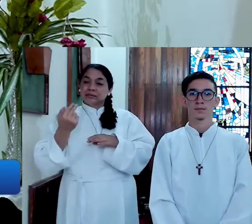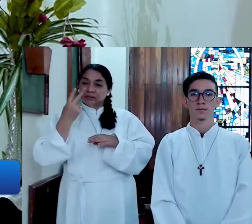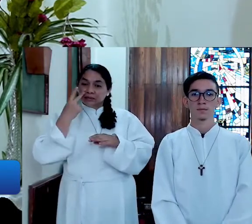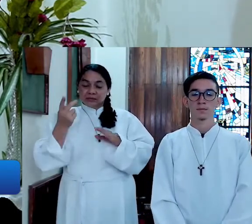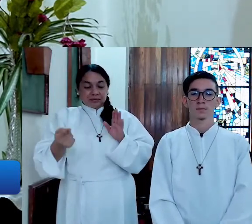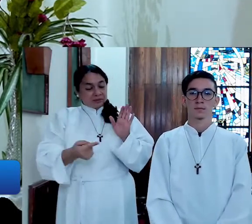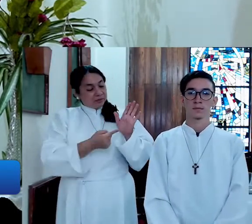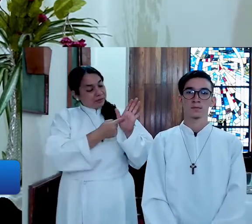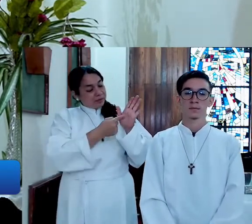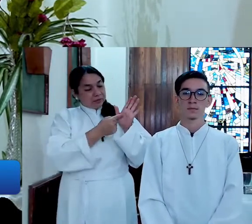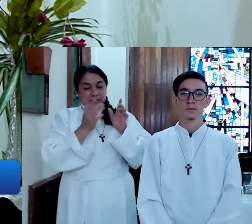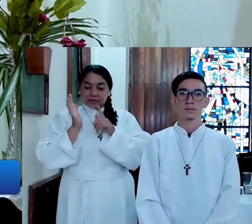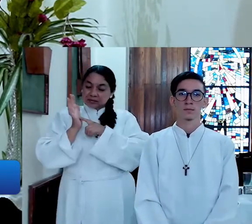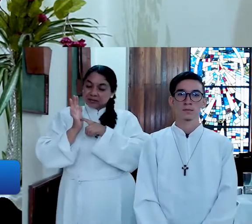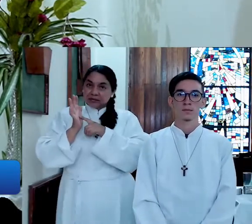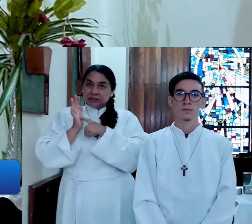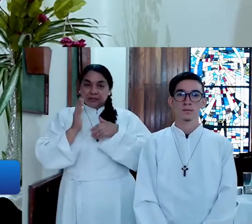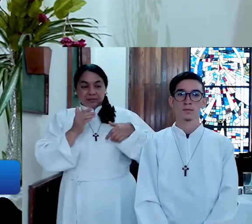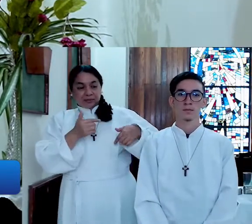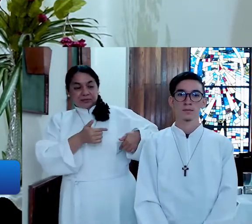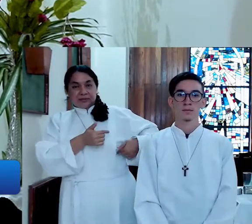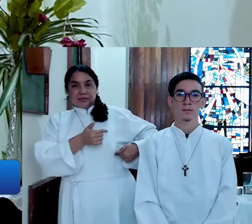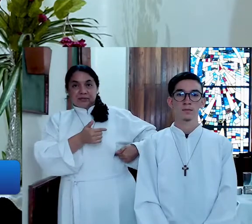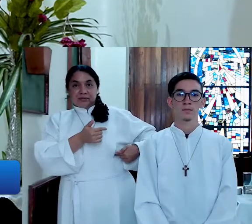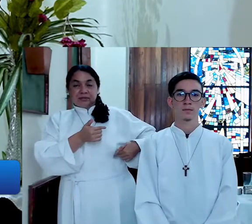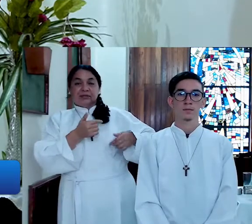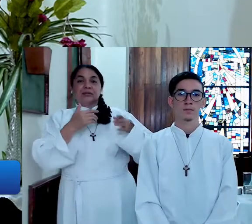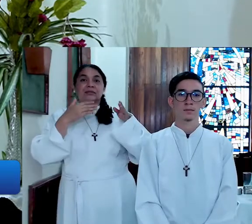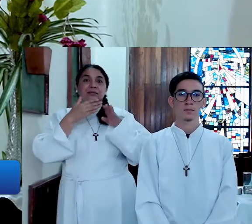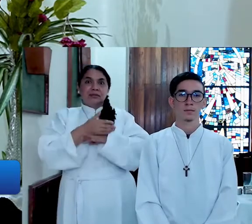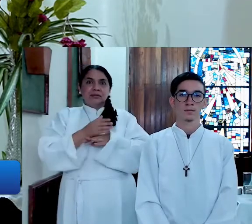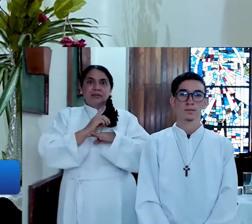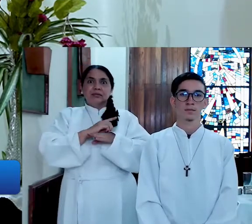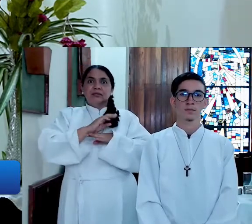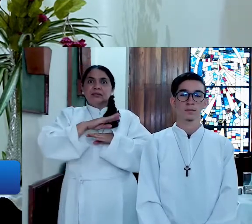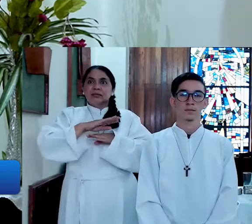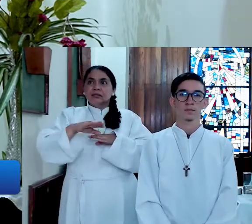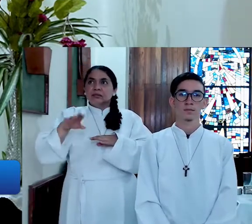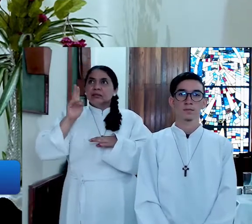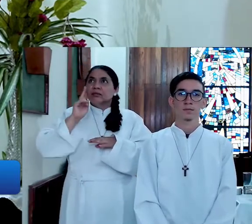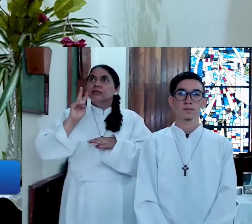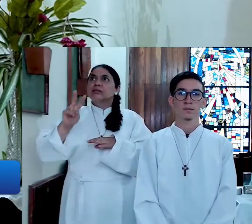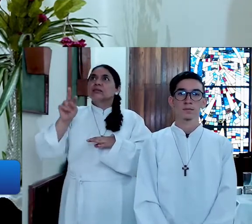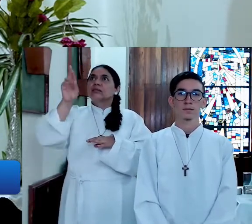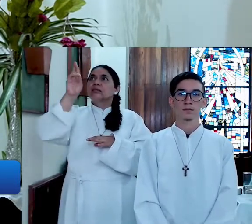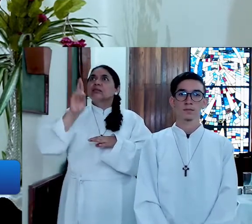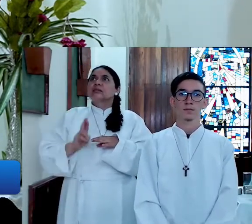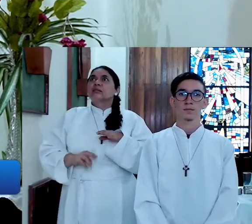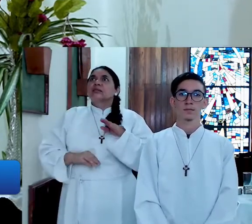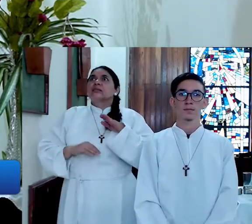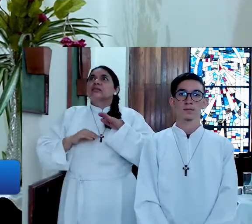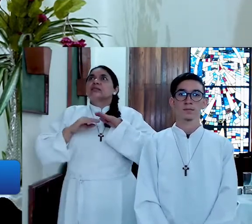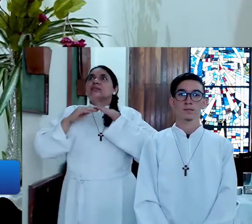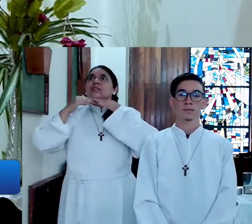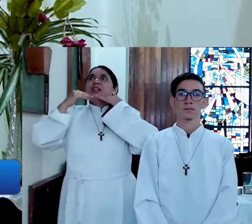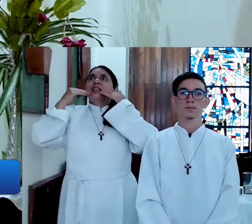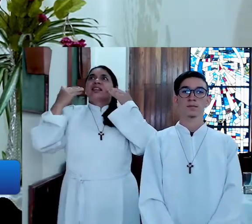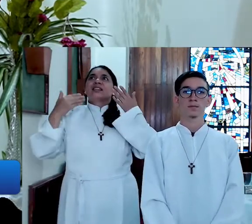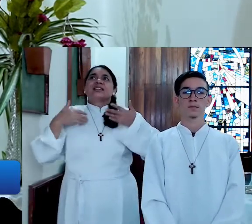y el costado. Cuando los discípulos vieron al Señor, se llenaron de